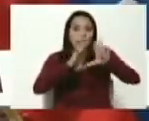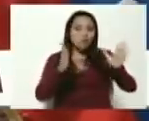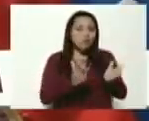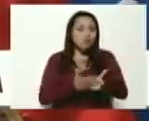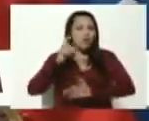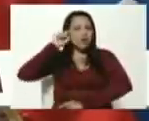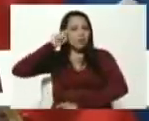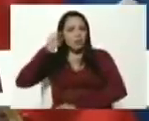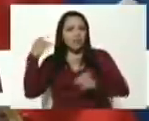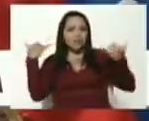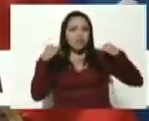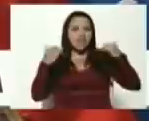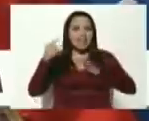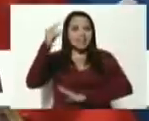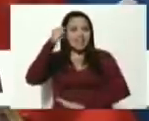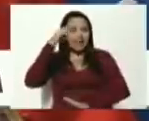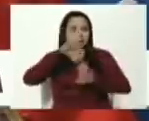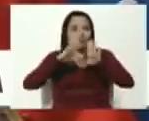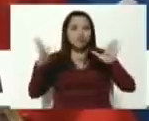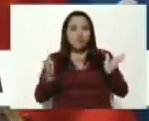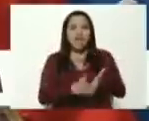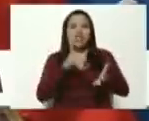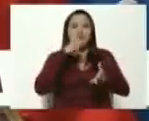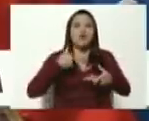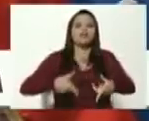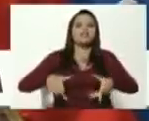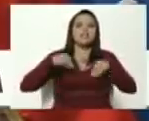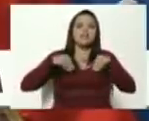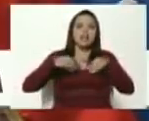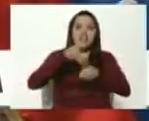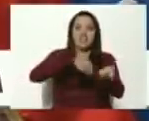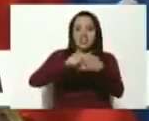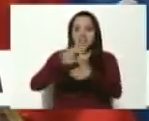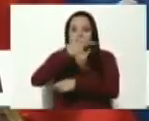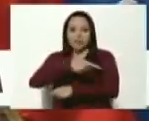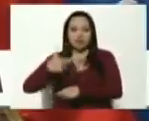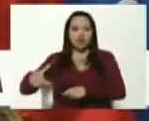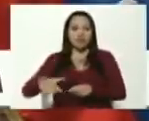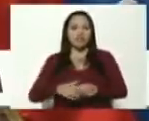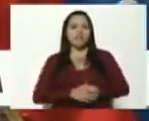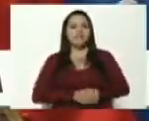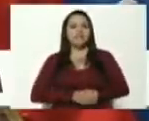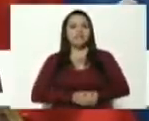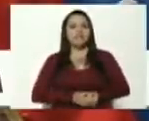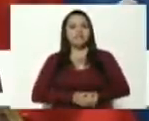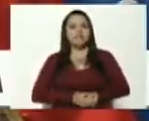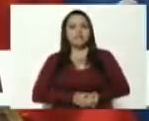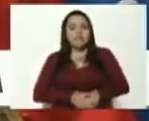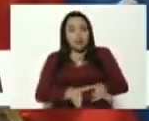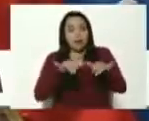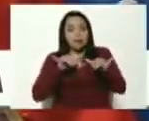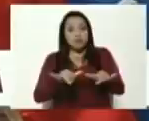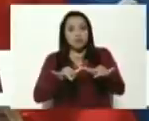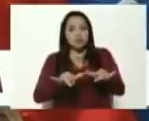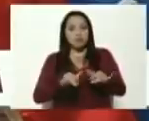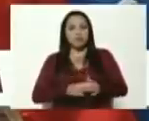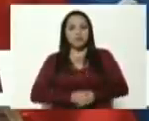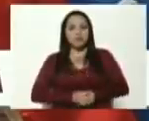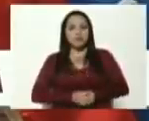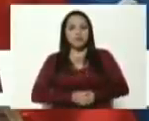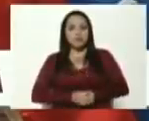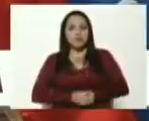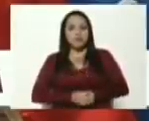celebra el Día Mundial contra la Trata de Personas. Por ello, nos estamos dirigiendo al